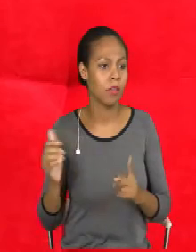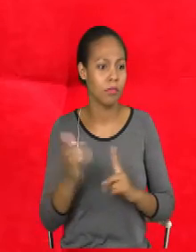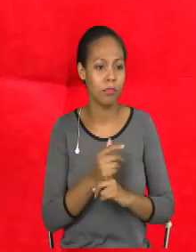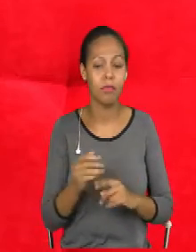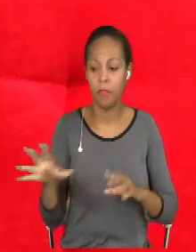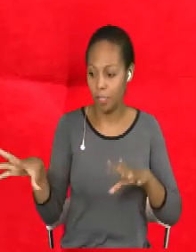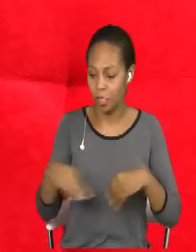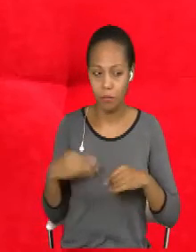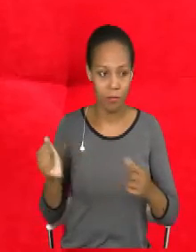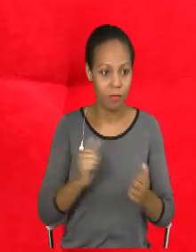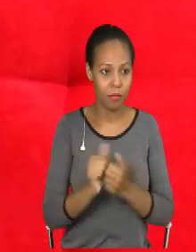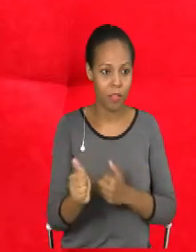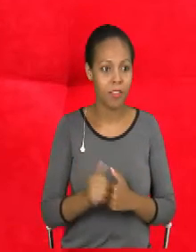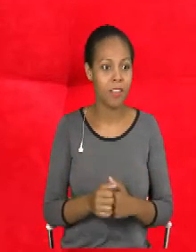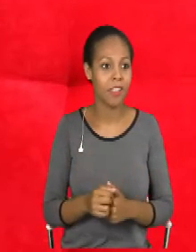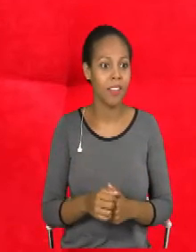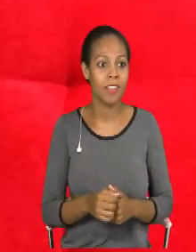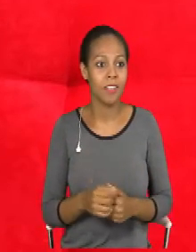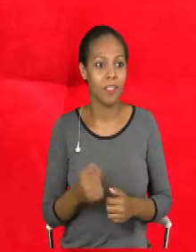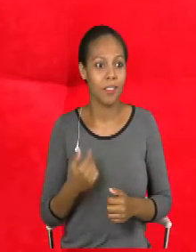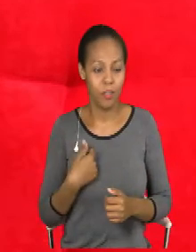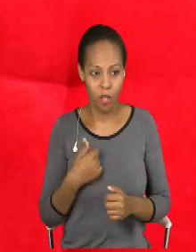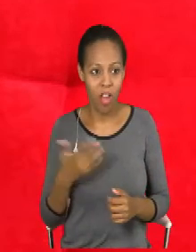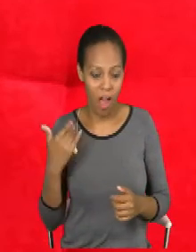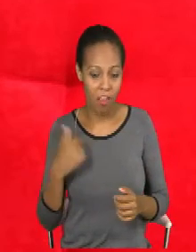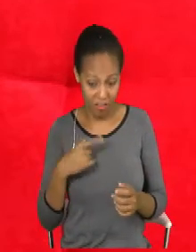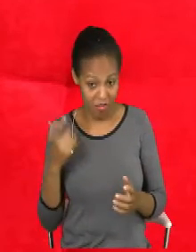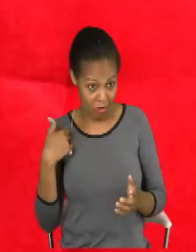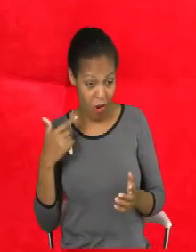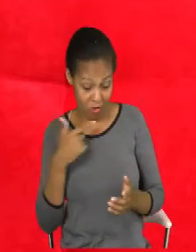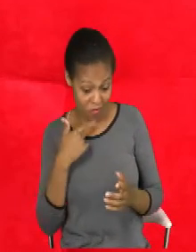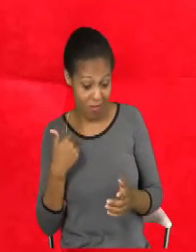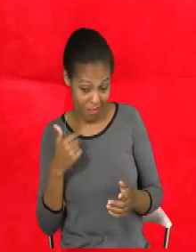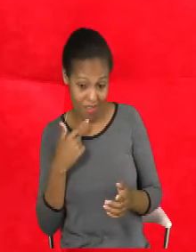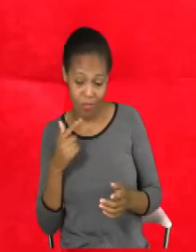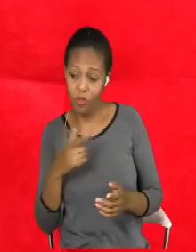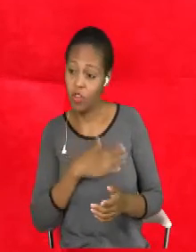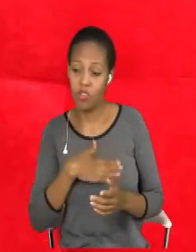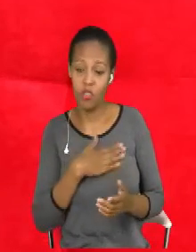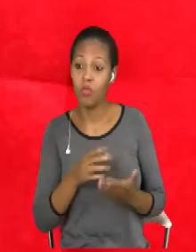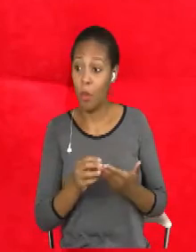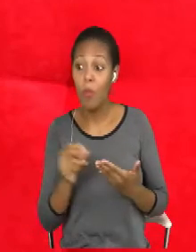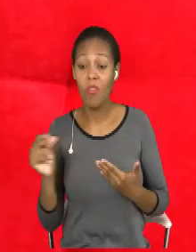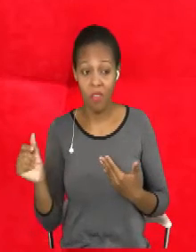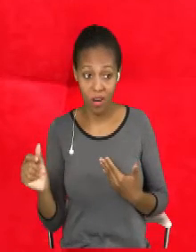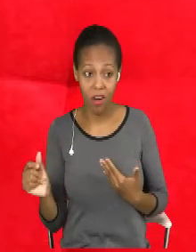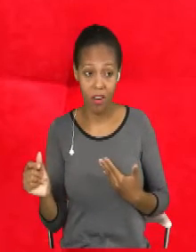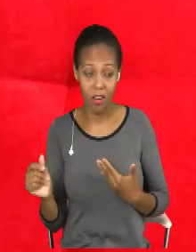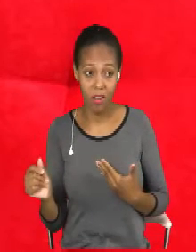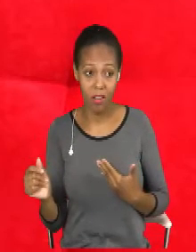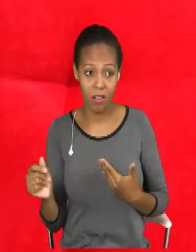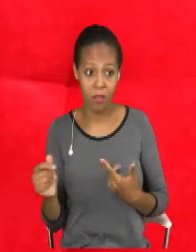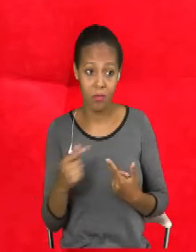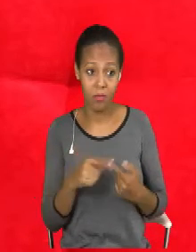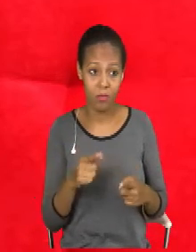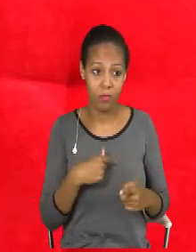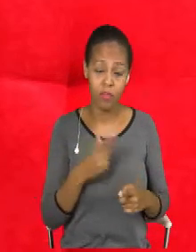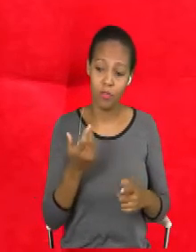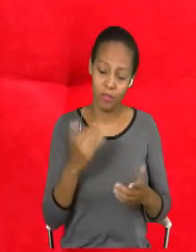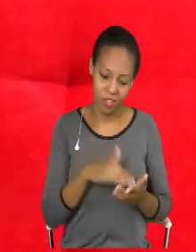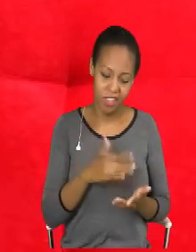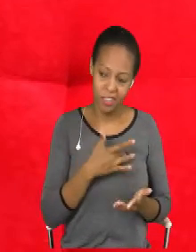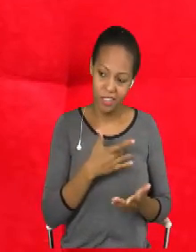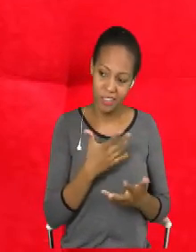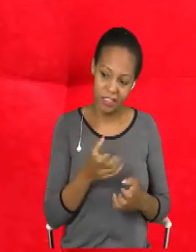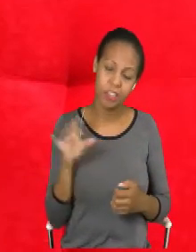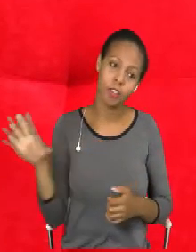admitidos. En realidad estábamos eliminados porque nos dijeron, ustedes estaban por fuera. Quisimos volverlos a traer,